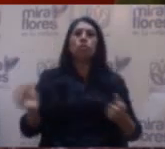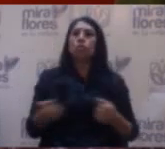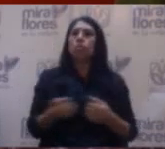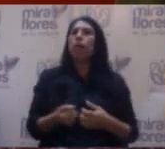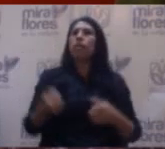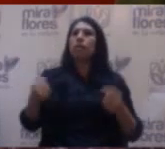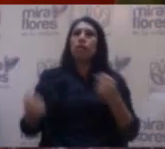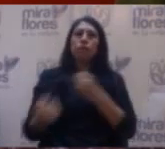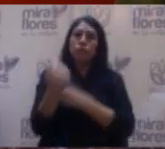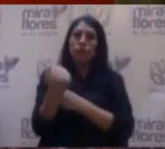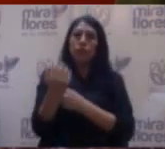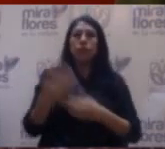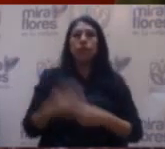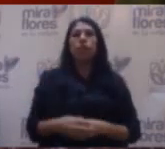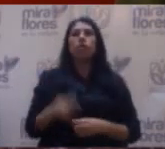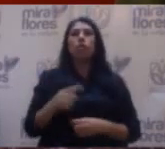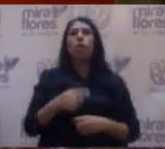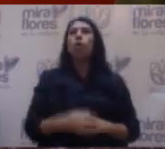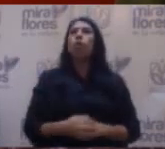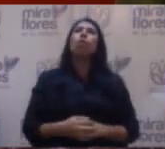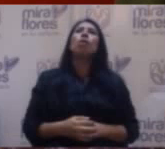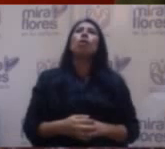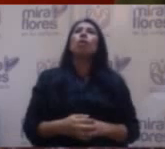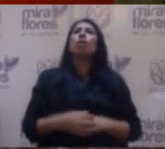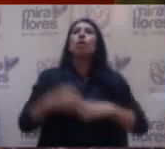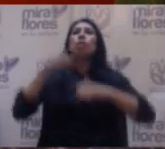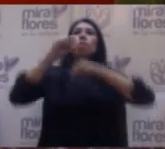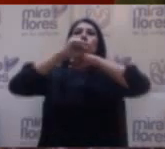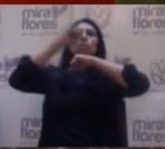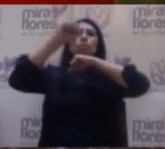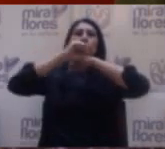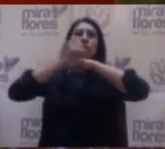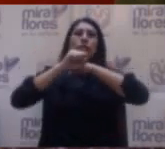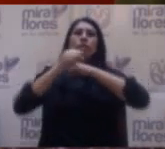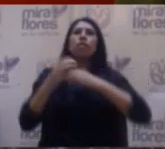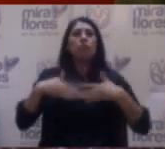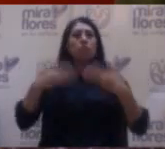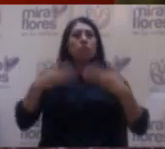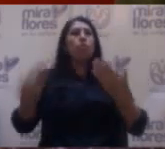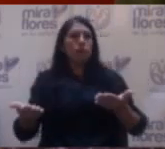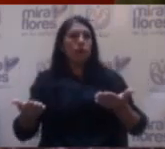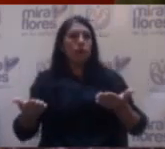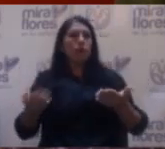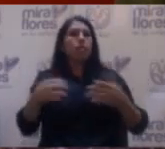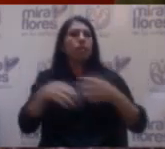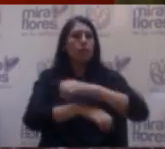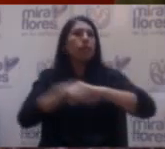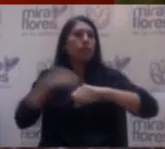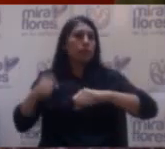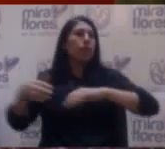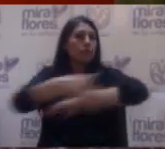aspecto, con un publicista para poder salir a las calles y poder poner este tipo de